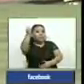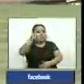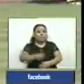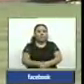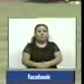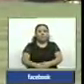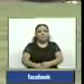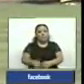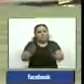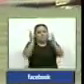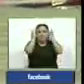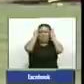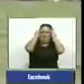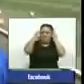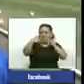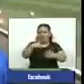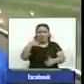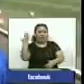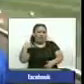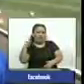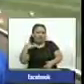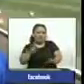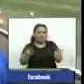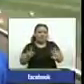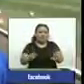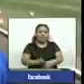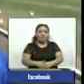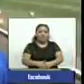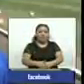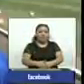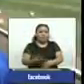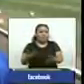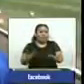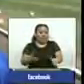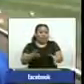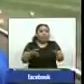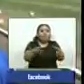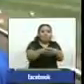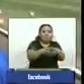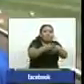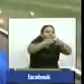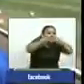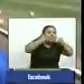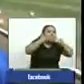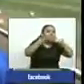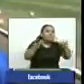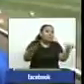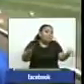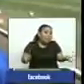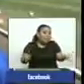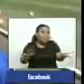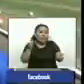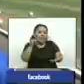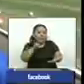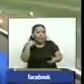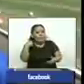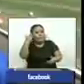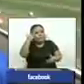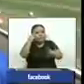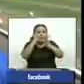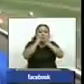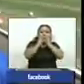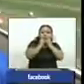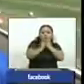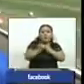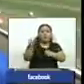A mí no me preocupa eso de la experiencia ya con todas las que tiene nuestro equipo, sino más que eso creo que es el hambre que